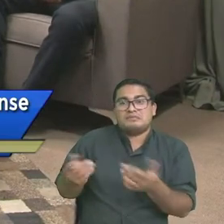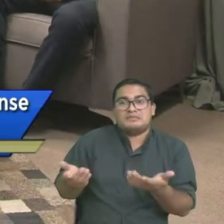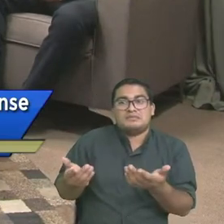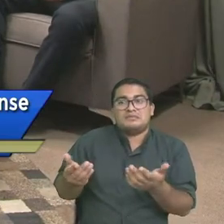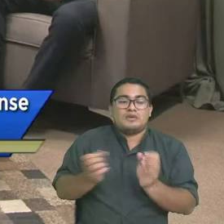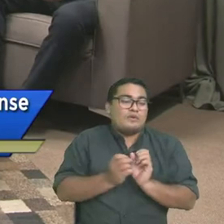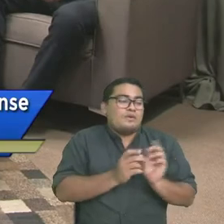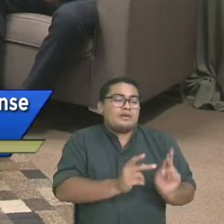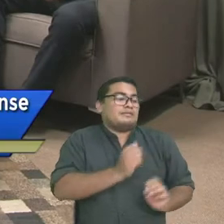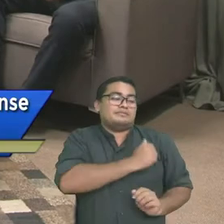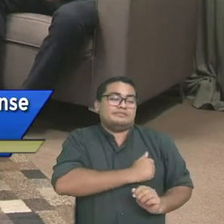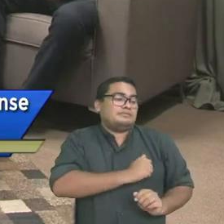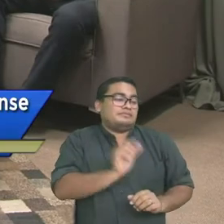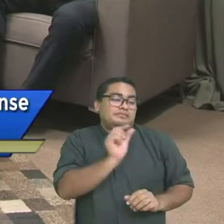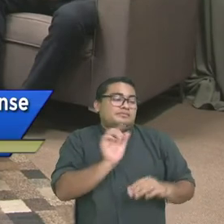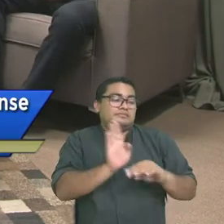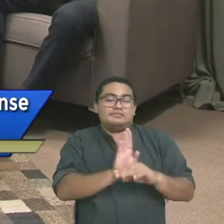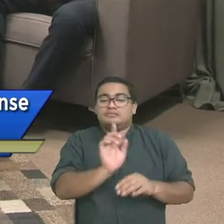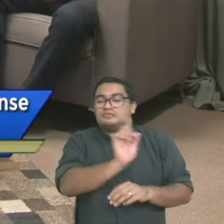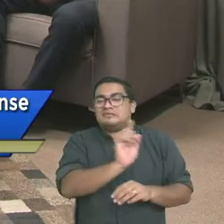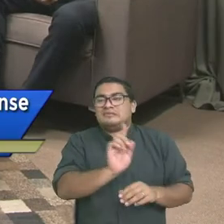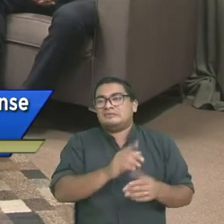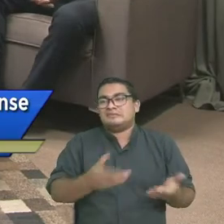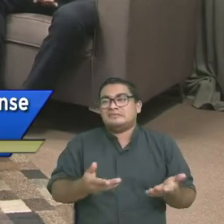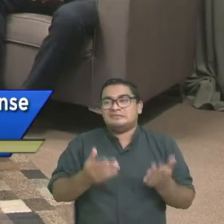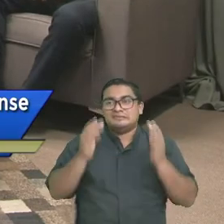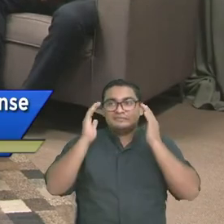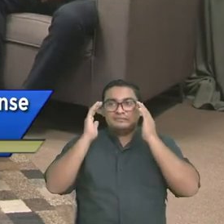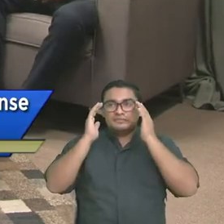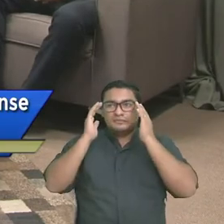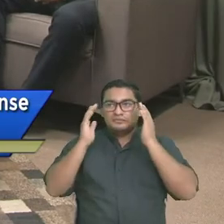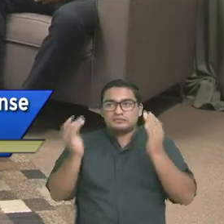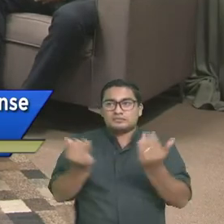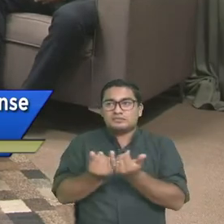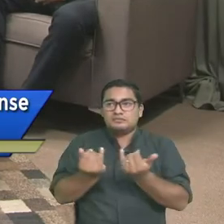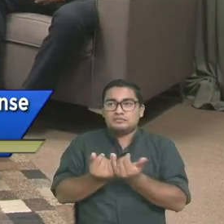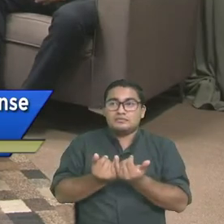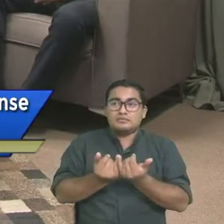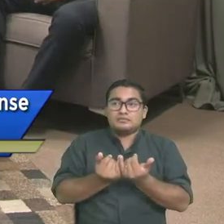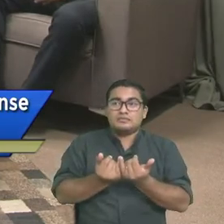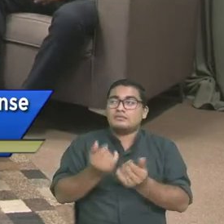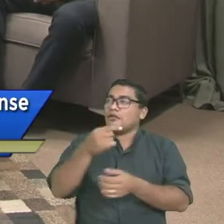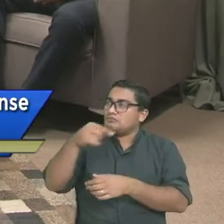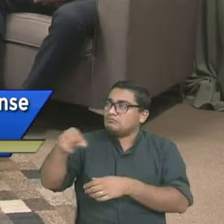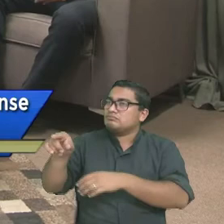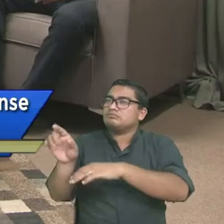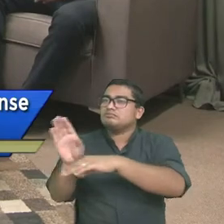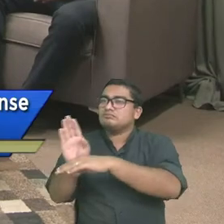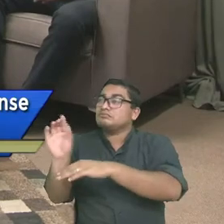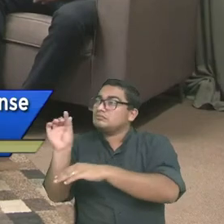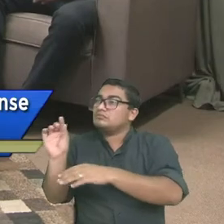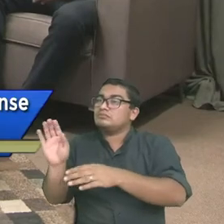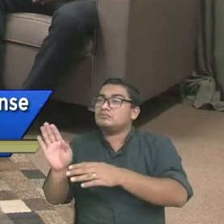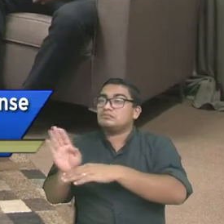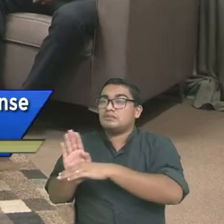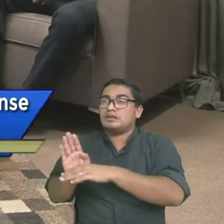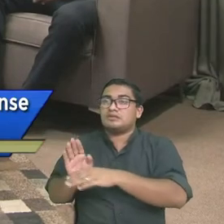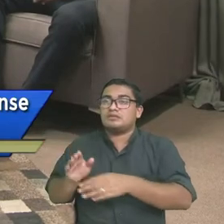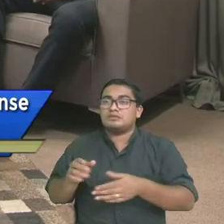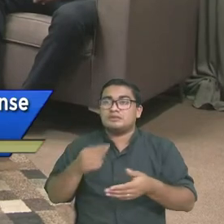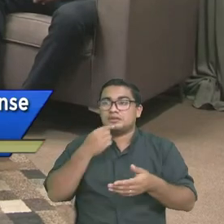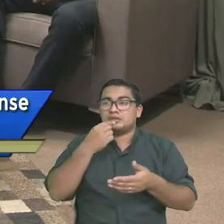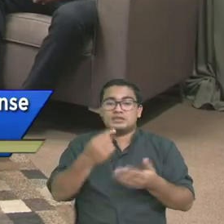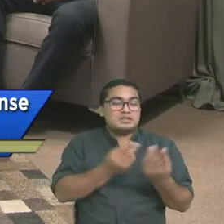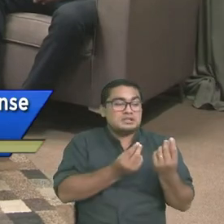pero usted no tiene el préstamo, usted no tiene el crédito. Es como que vos te vayas al banco a prestar. Si el banco te revisa y te dice de que